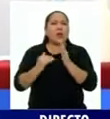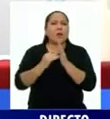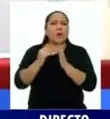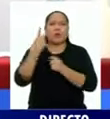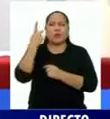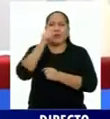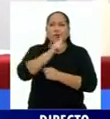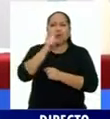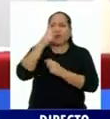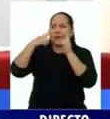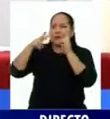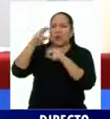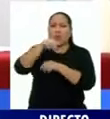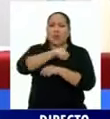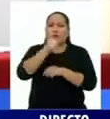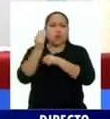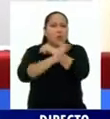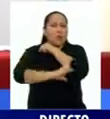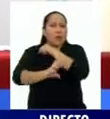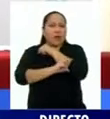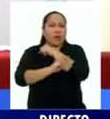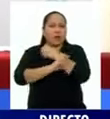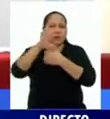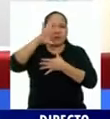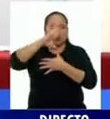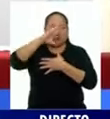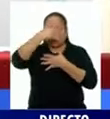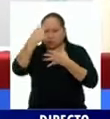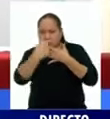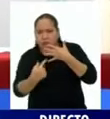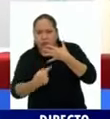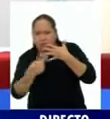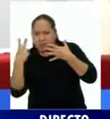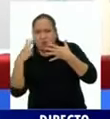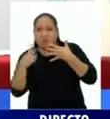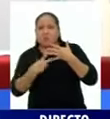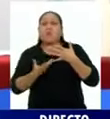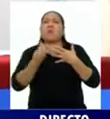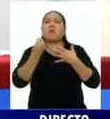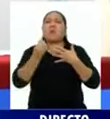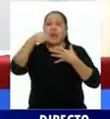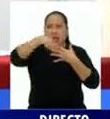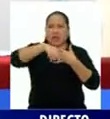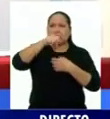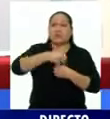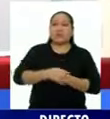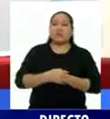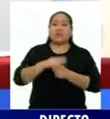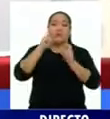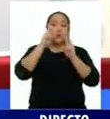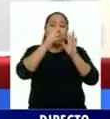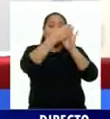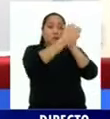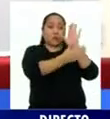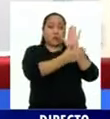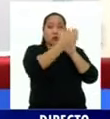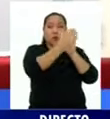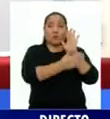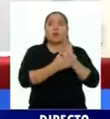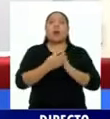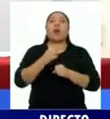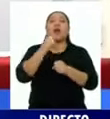observando en otros países de la región? Y allí tiene que ver otra vez esta lámina del empleo. Le voy a dejar al ministro de Trabajo que